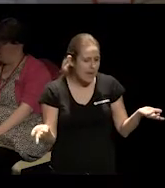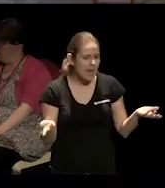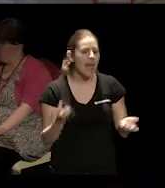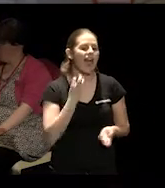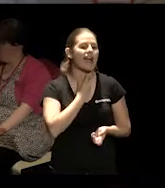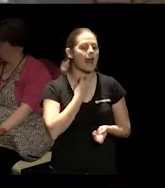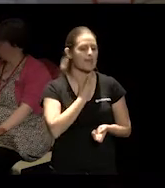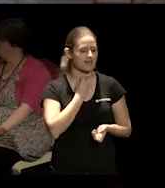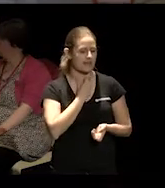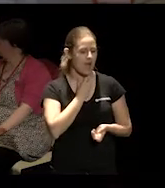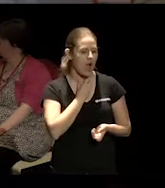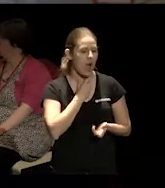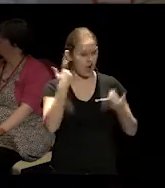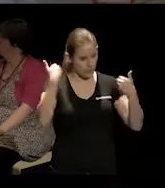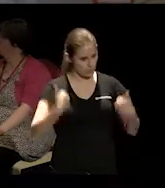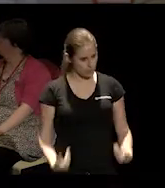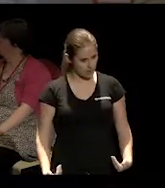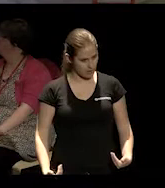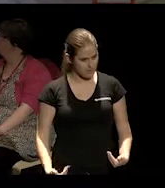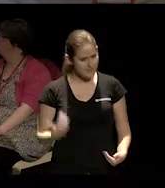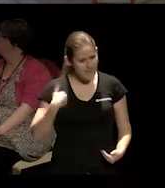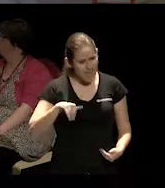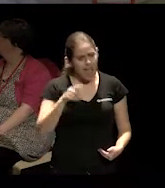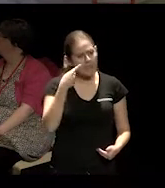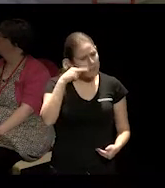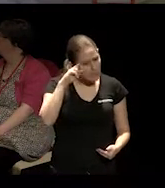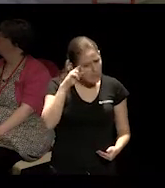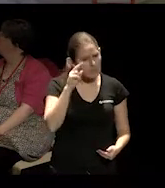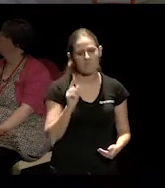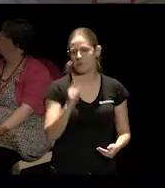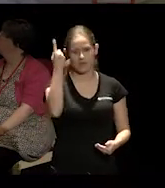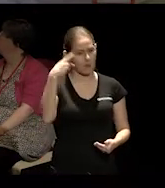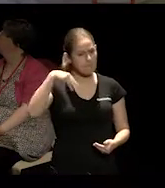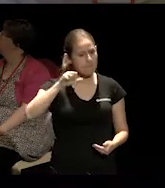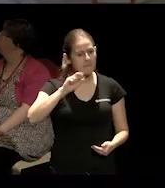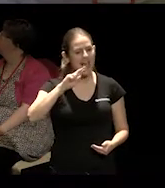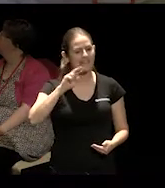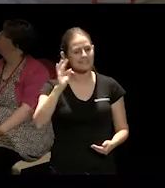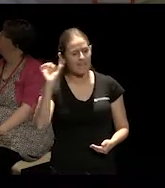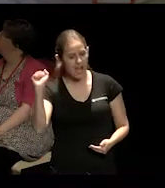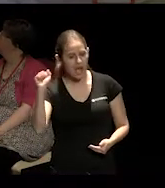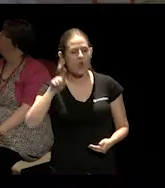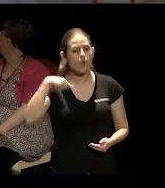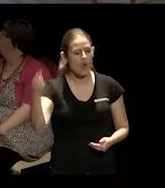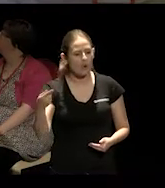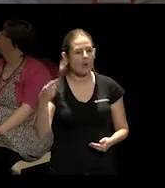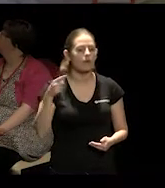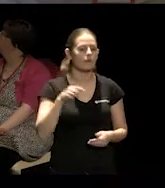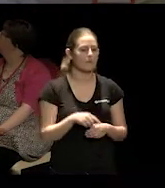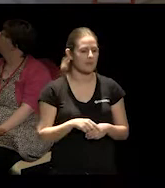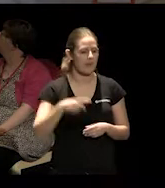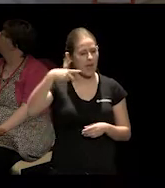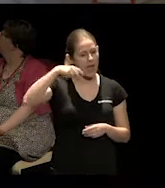corporal. Después de toda esta experiencia que han tenido, primero Marta, luego Elena, Rafa, Ana, el vocabulario con el que